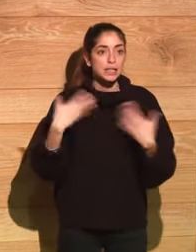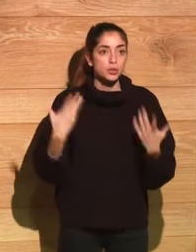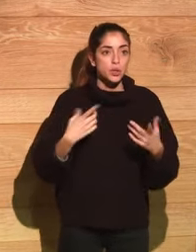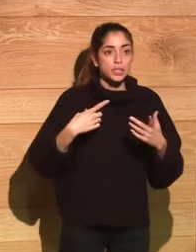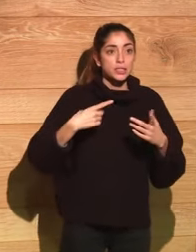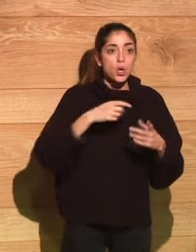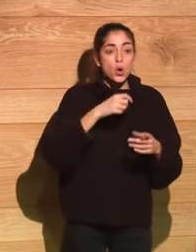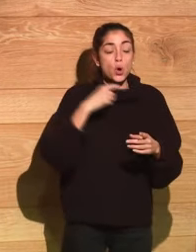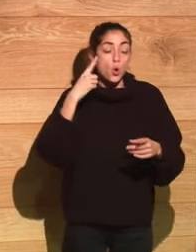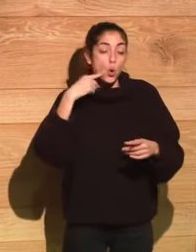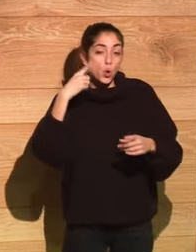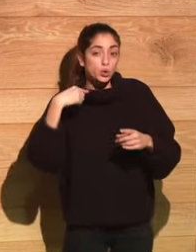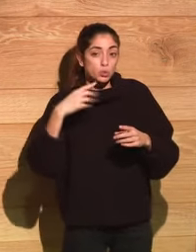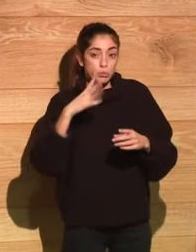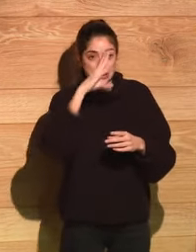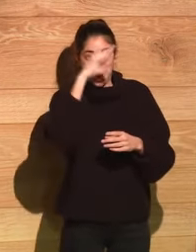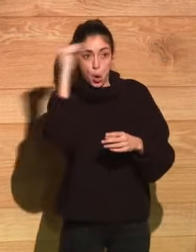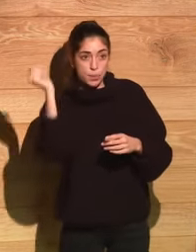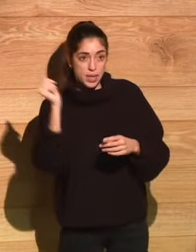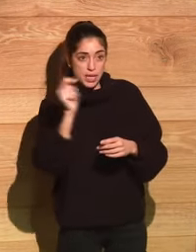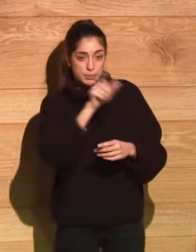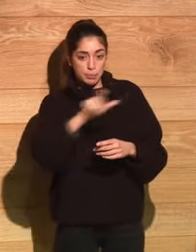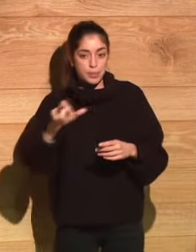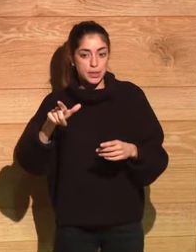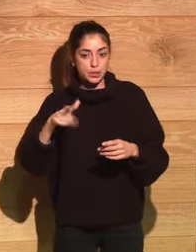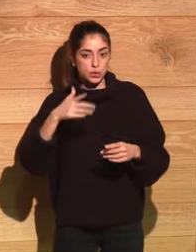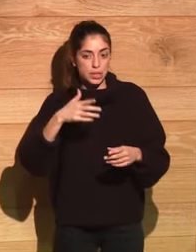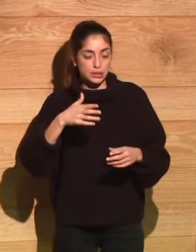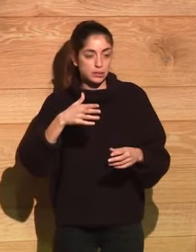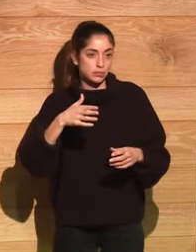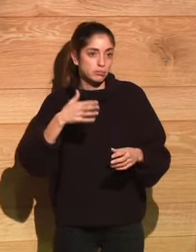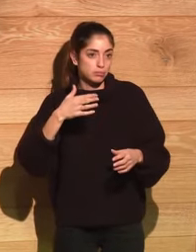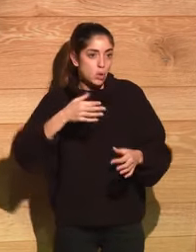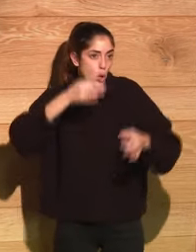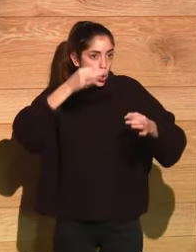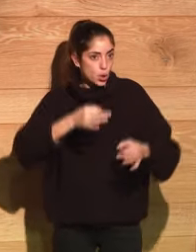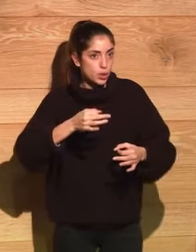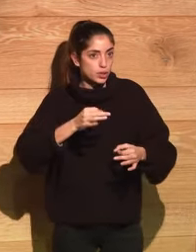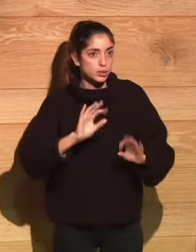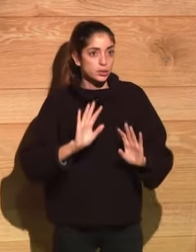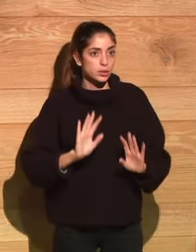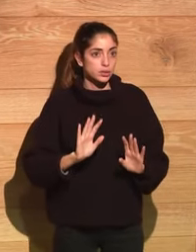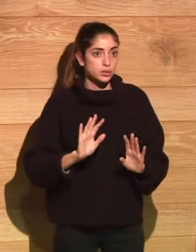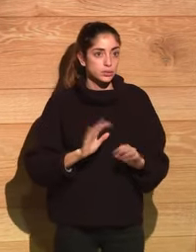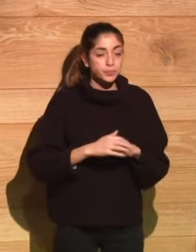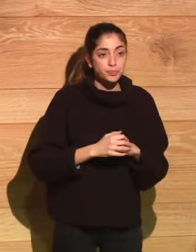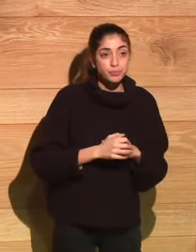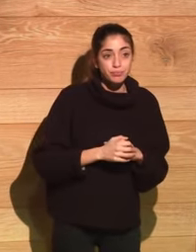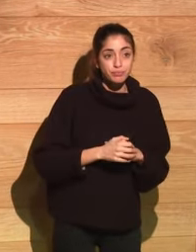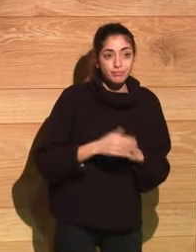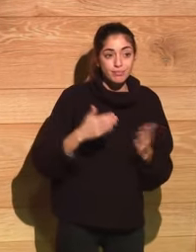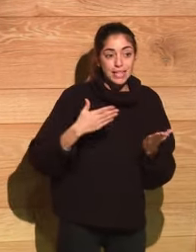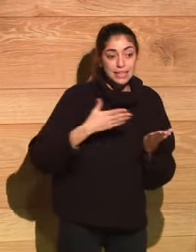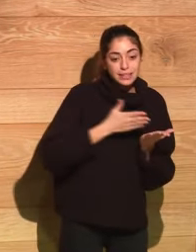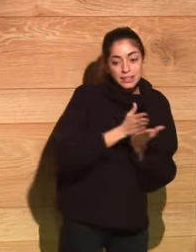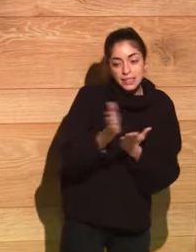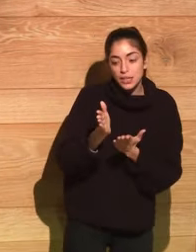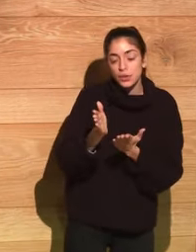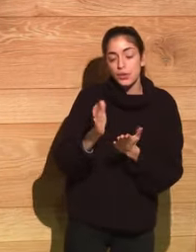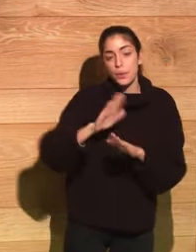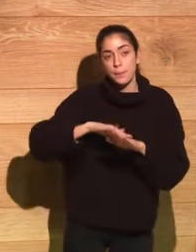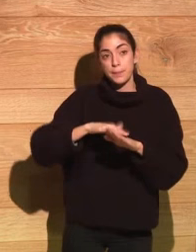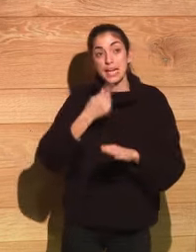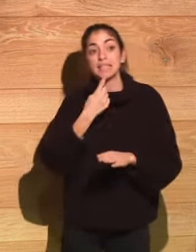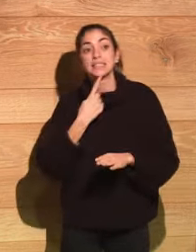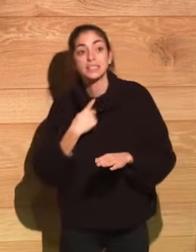al ciudadano más correcto. Insisto en recalcar la incontenible decisión e incanjeable dirección del deseo